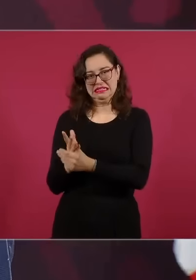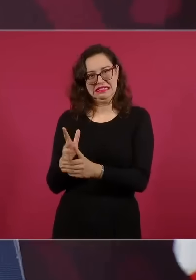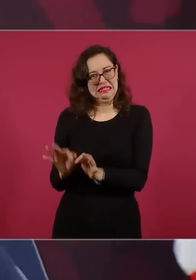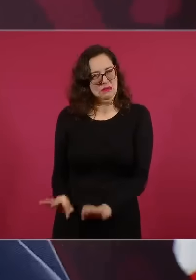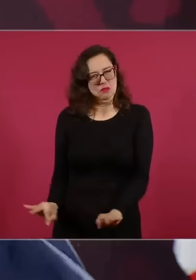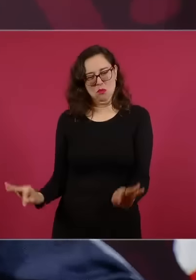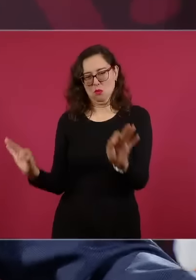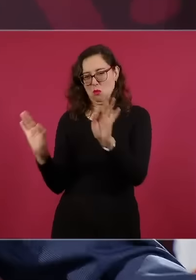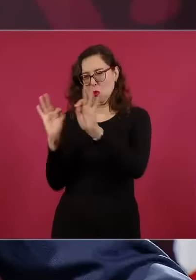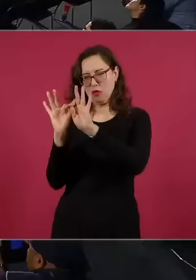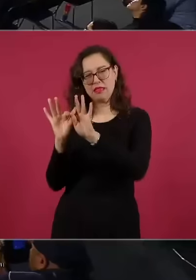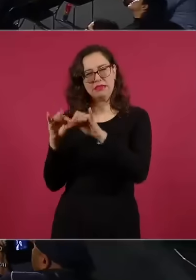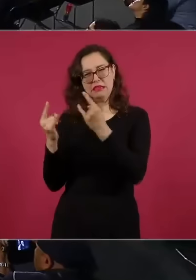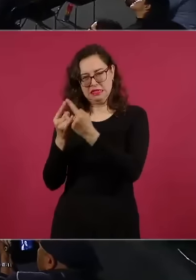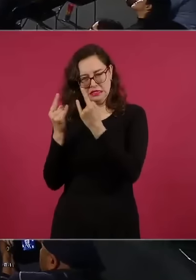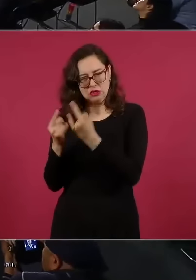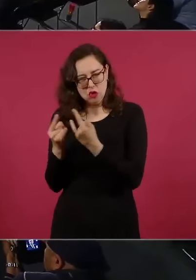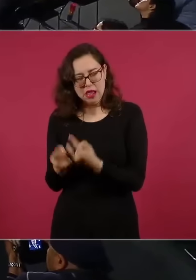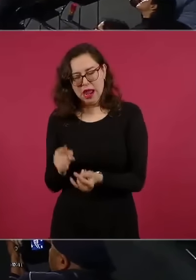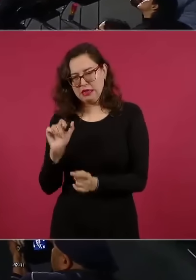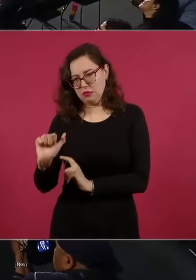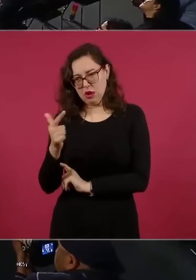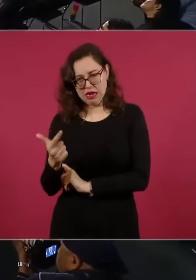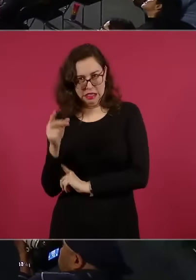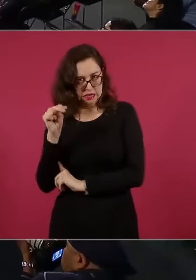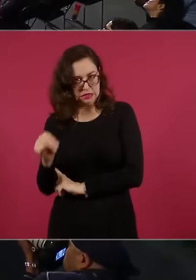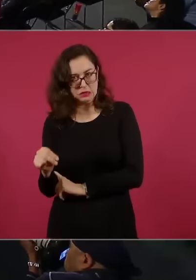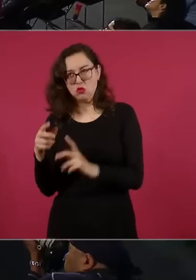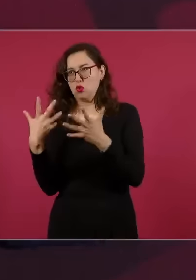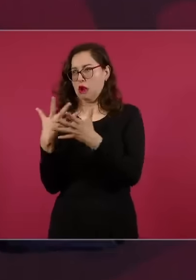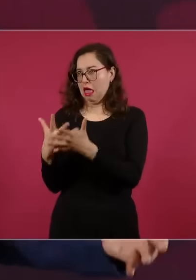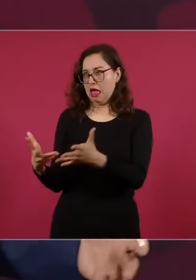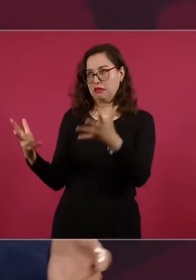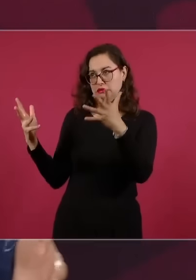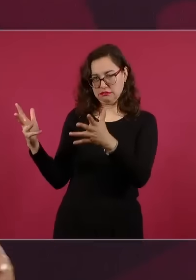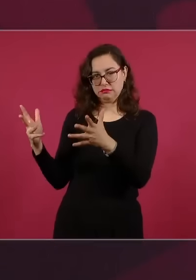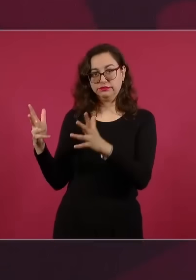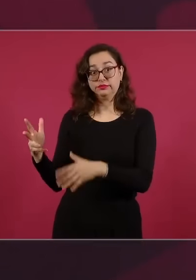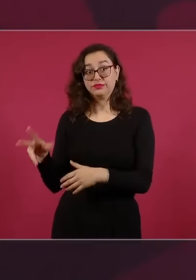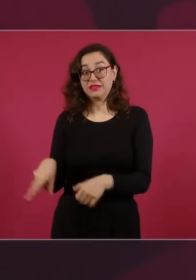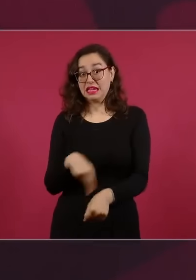y son los planos, los expedientes, las resoluciones